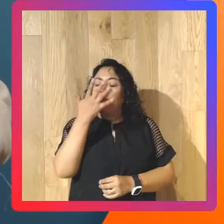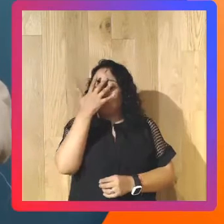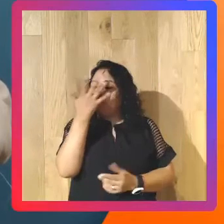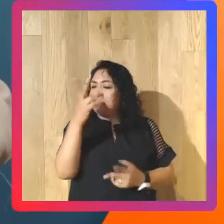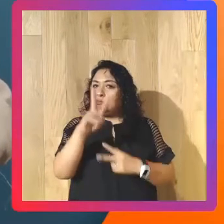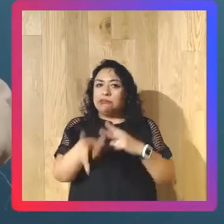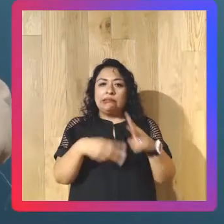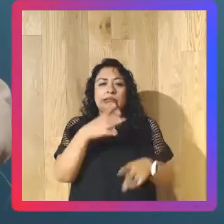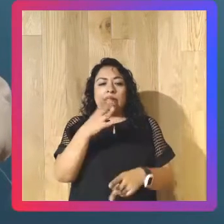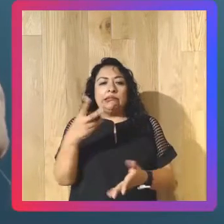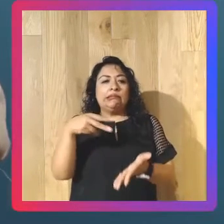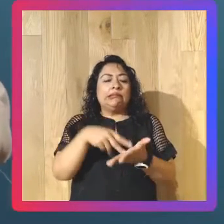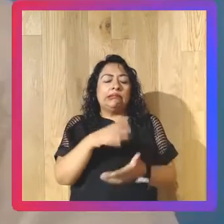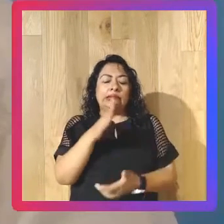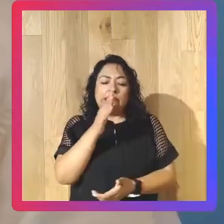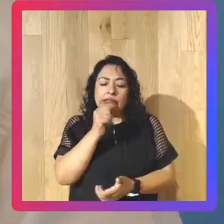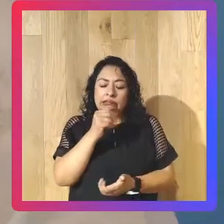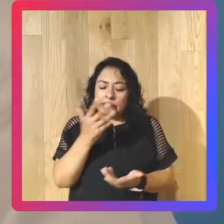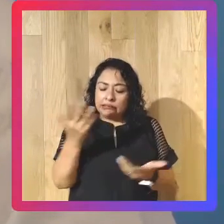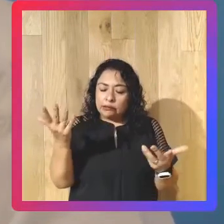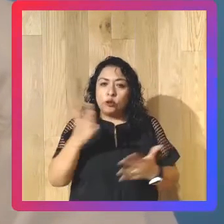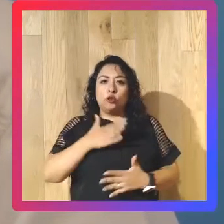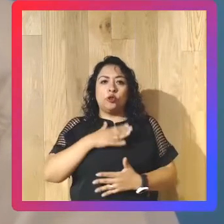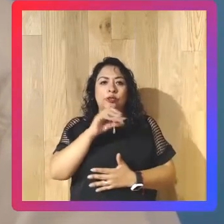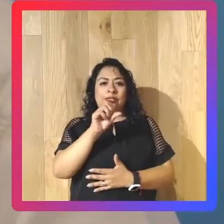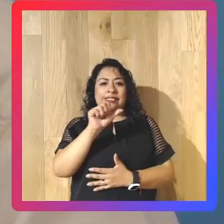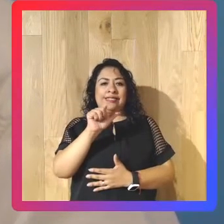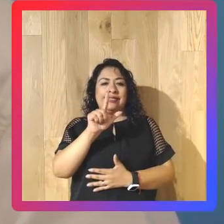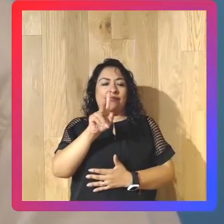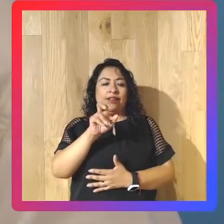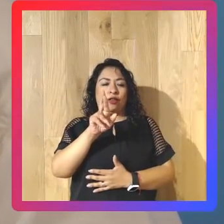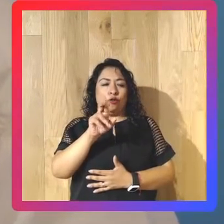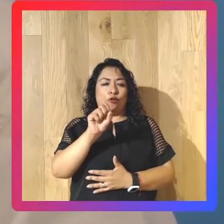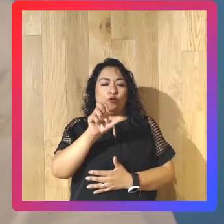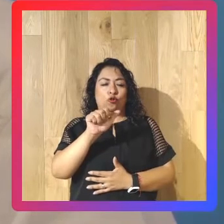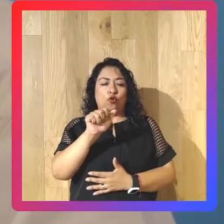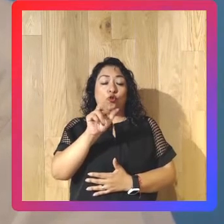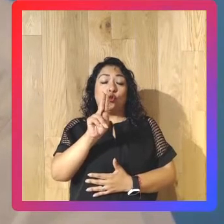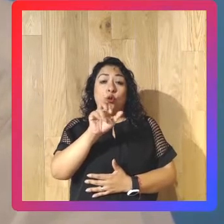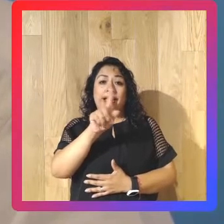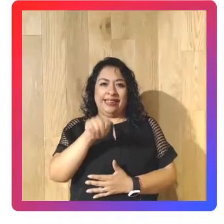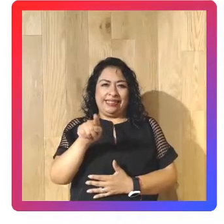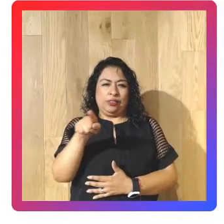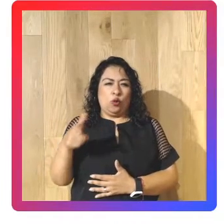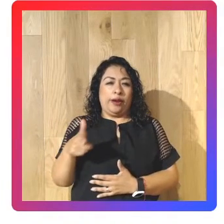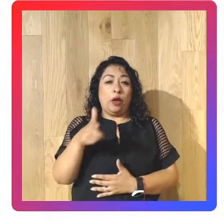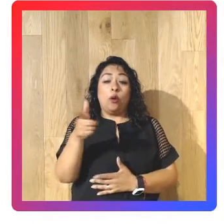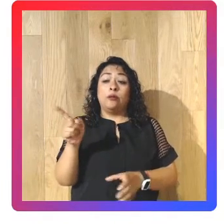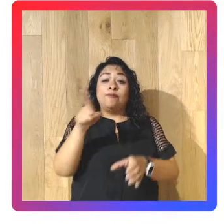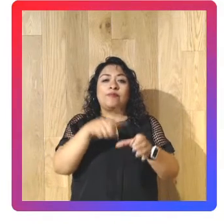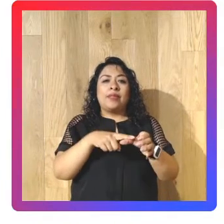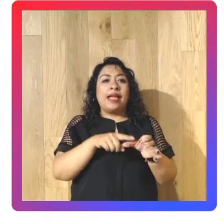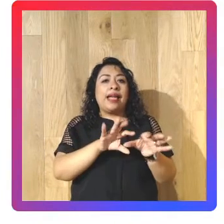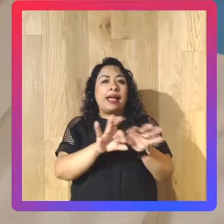no poder acompañarlos presencialmente. Soy Salvador Suárez de León, Guanajuato, y formo parte del grupo Alianza para